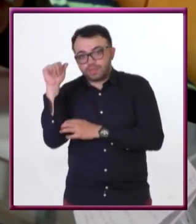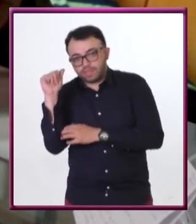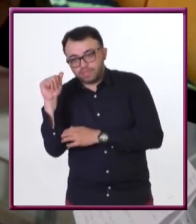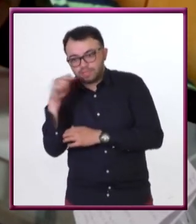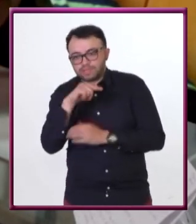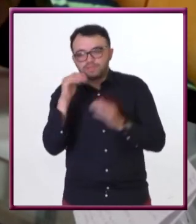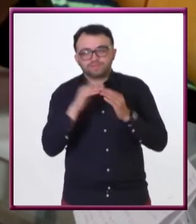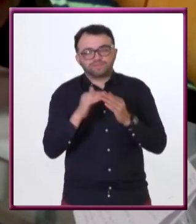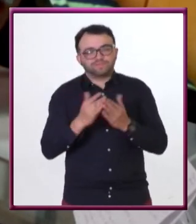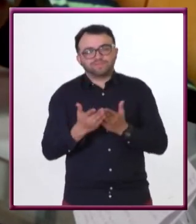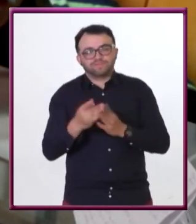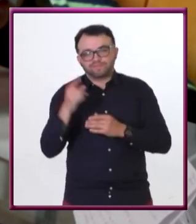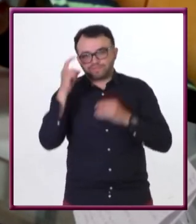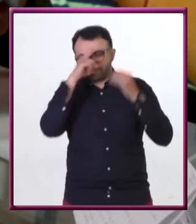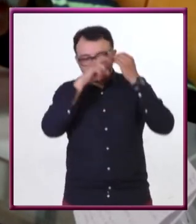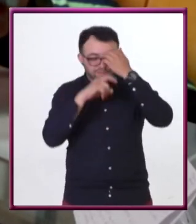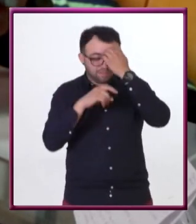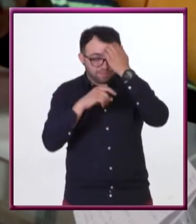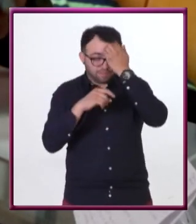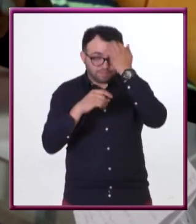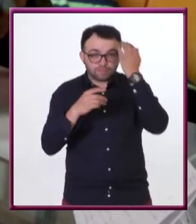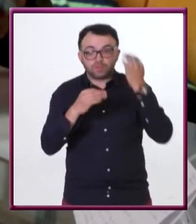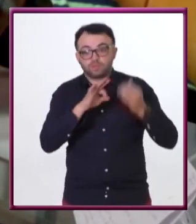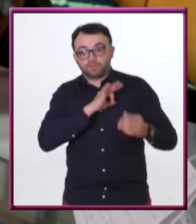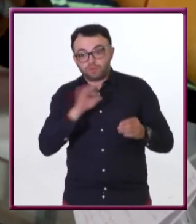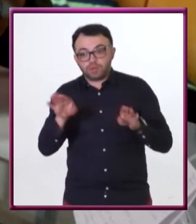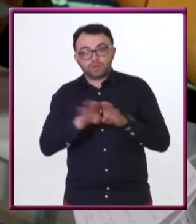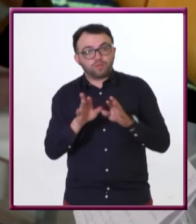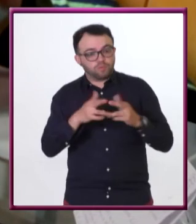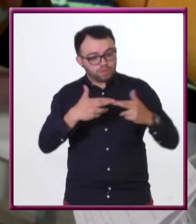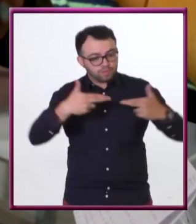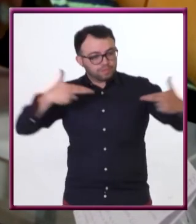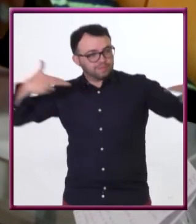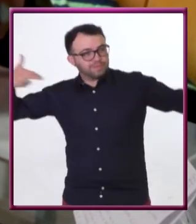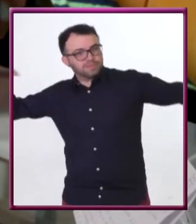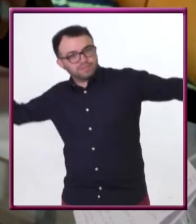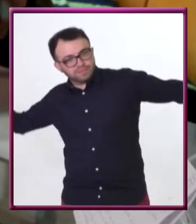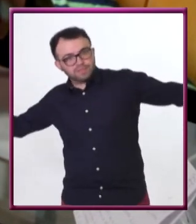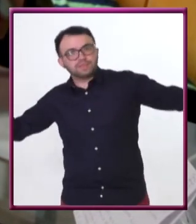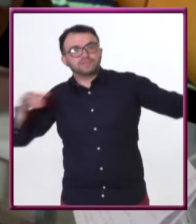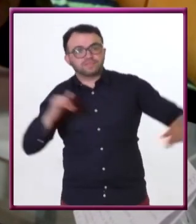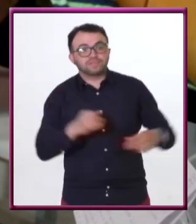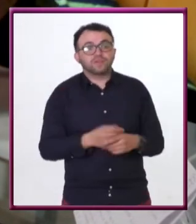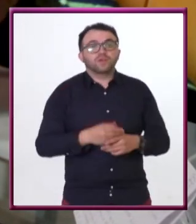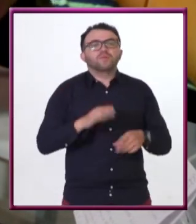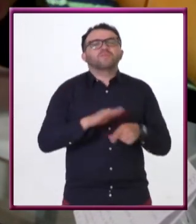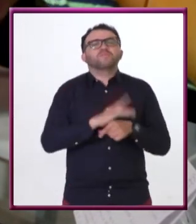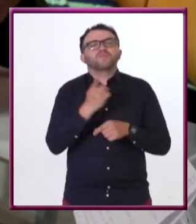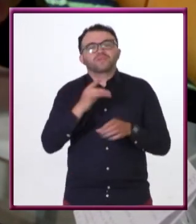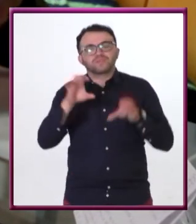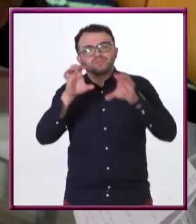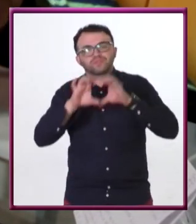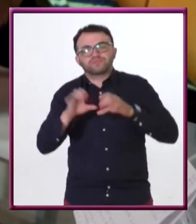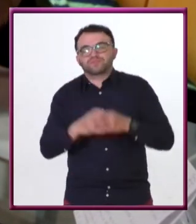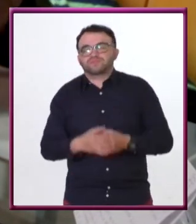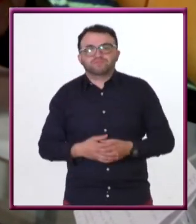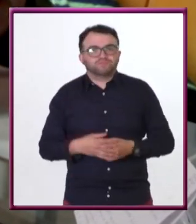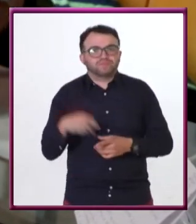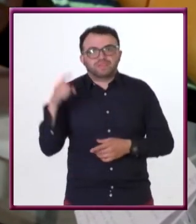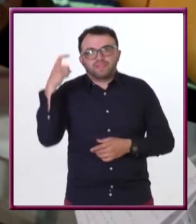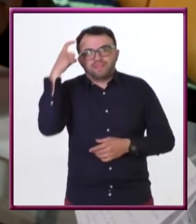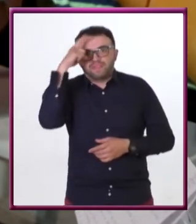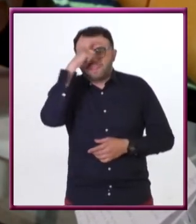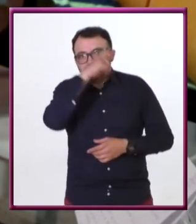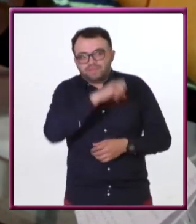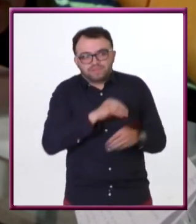estar, porque la dificultad de hacer computadoras cuánticas tecnológicamente es enorme, y entonces vas a poderte conectar